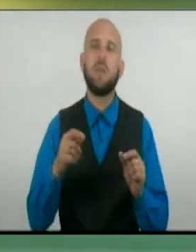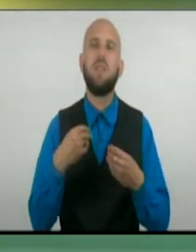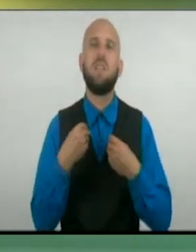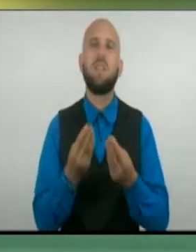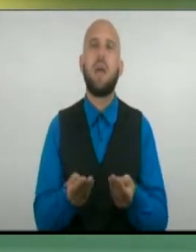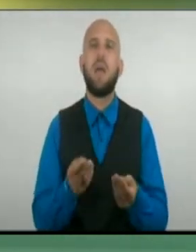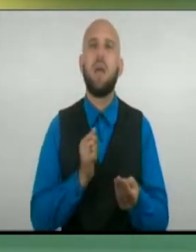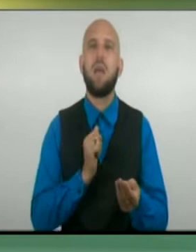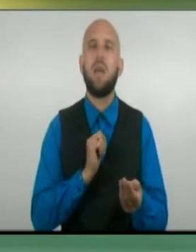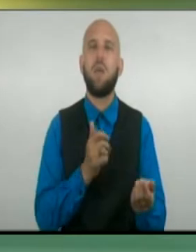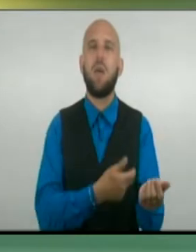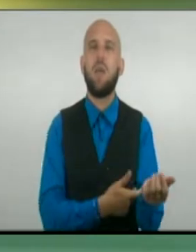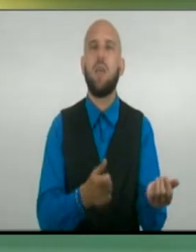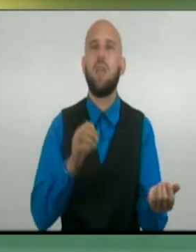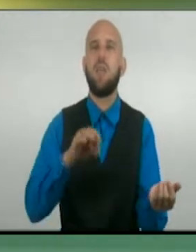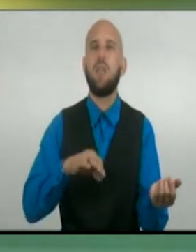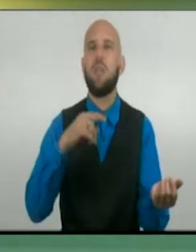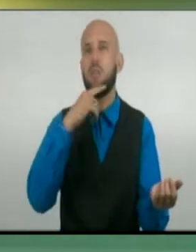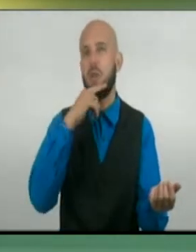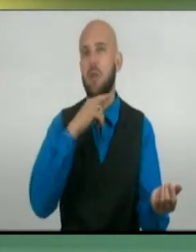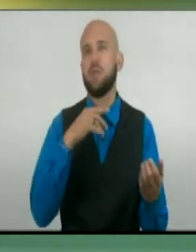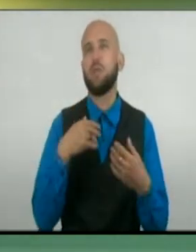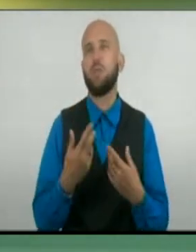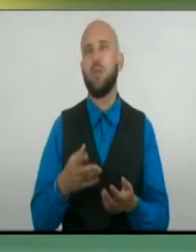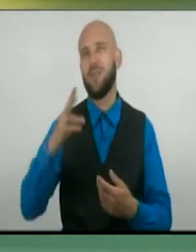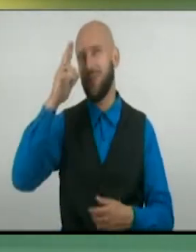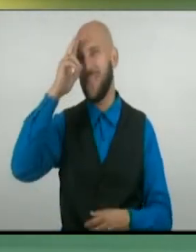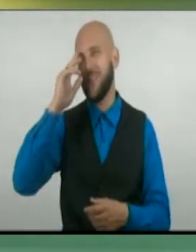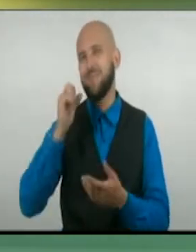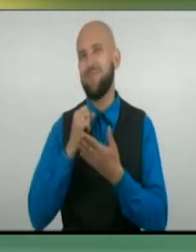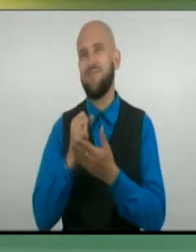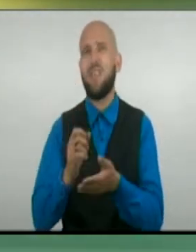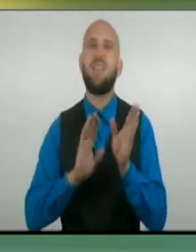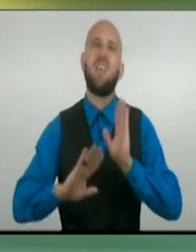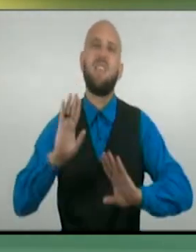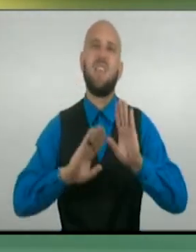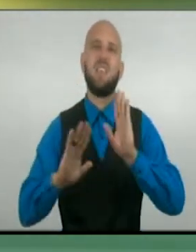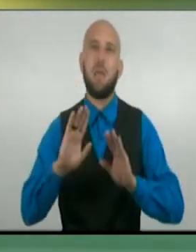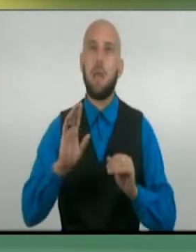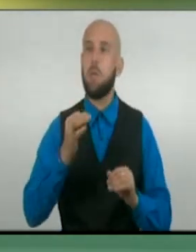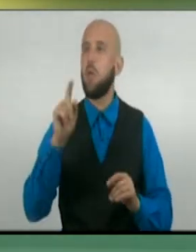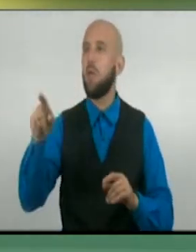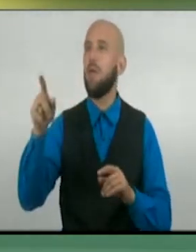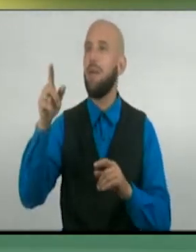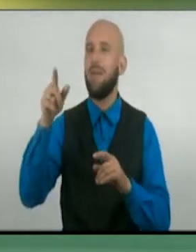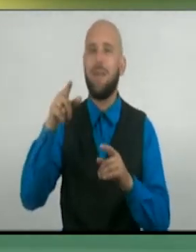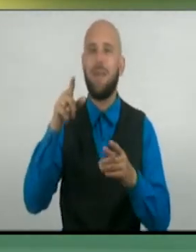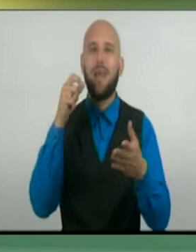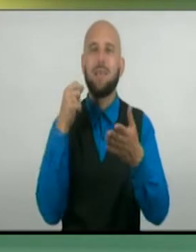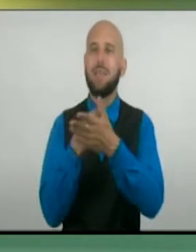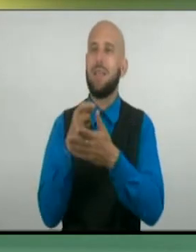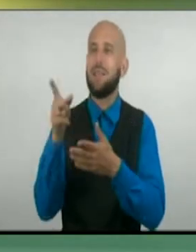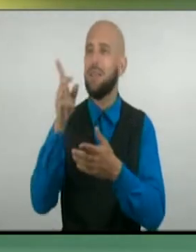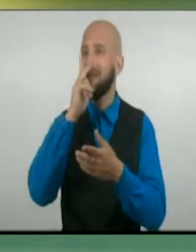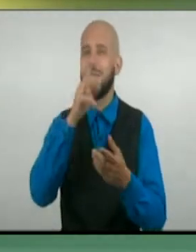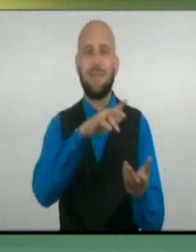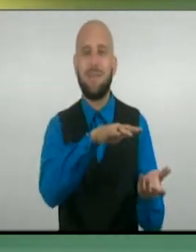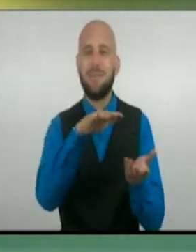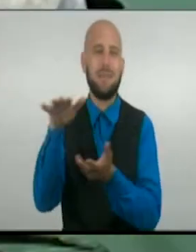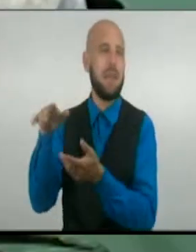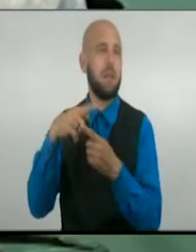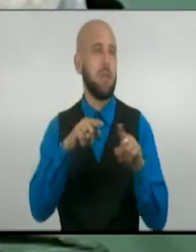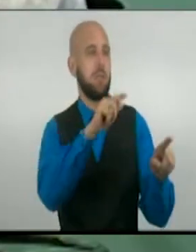y como es a criterio médico el médico siempre trata de cuidar al donante y también por supuesto darle una seguridad que se va a